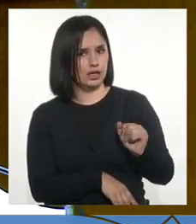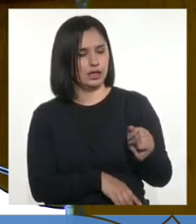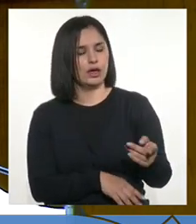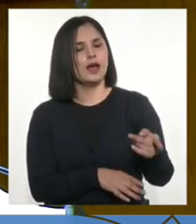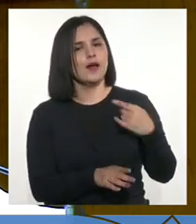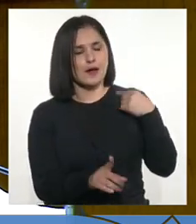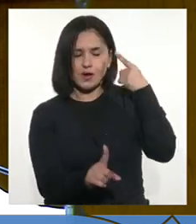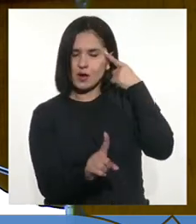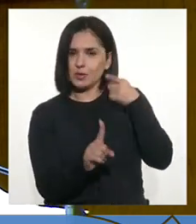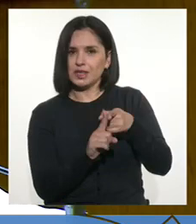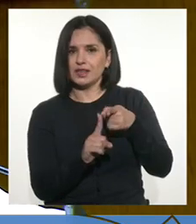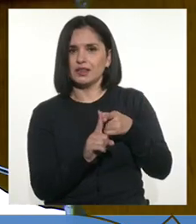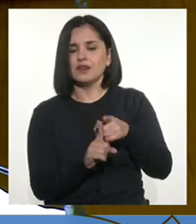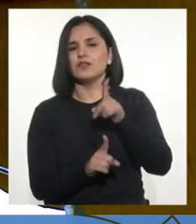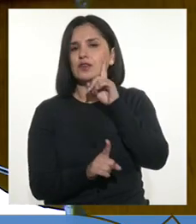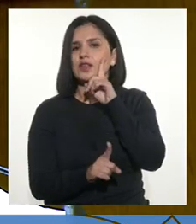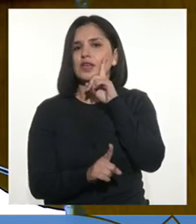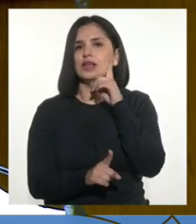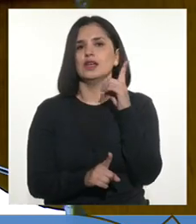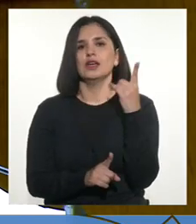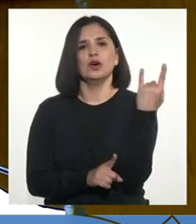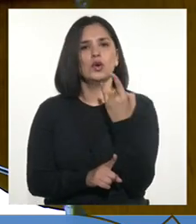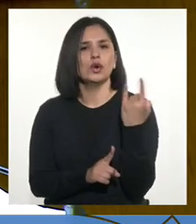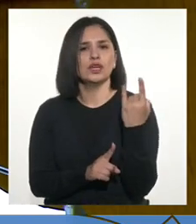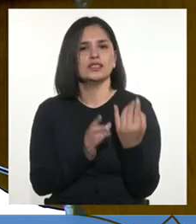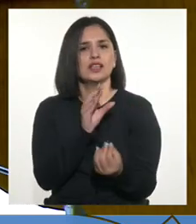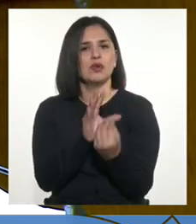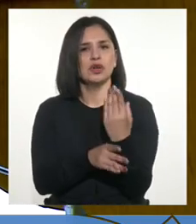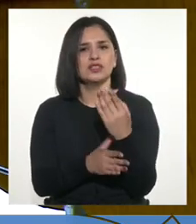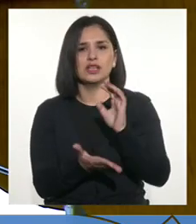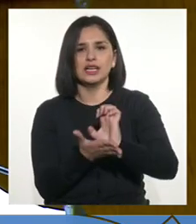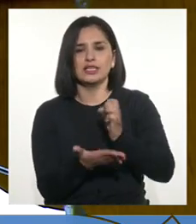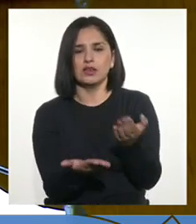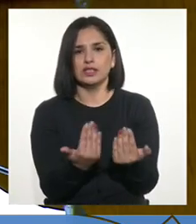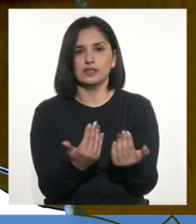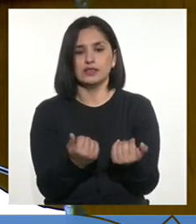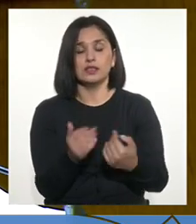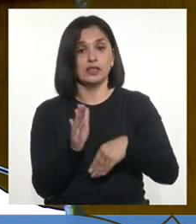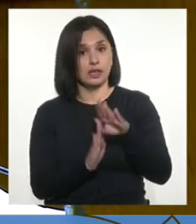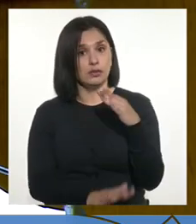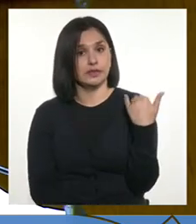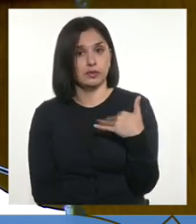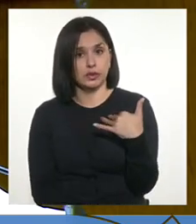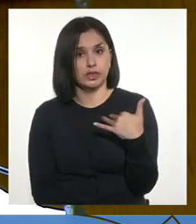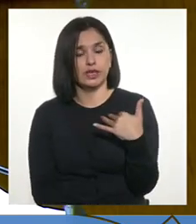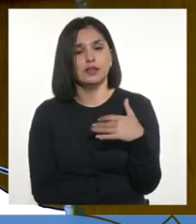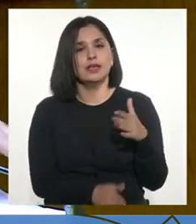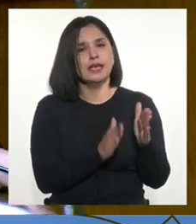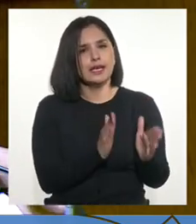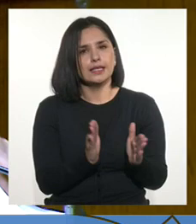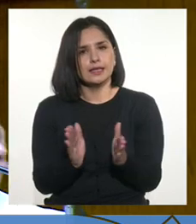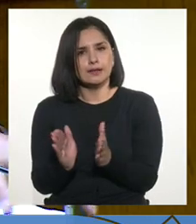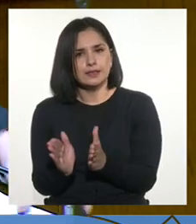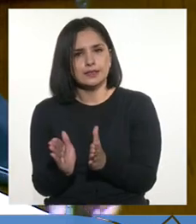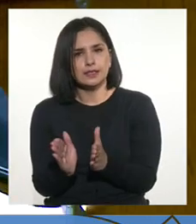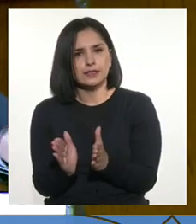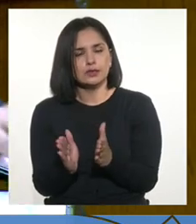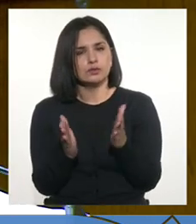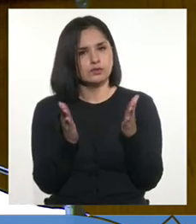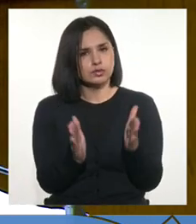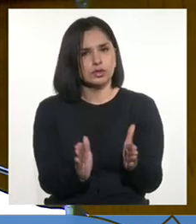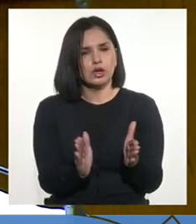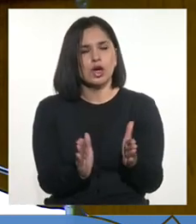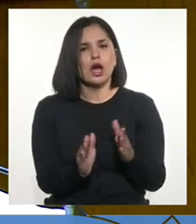la dirección de la urgencia de la modernización que tenemos como estado y fundamentalmente establecer también un aspecto